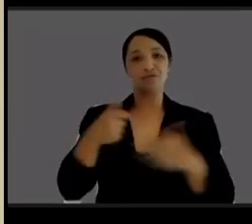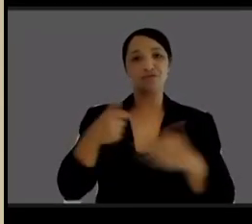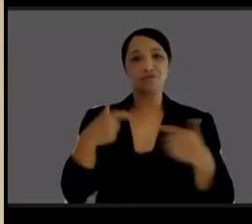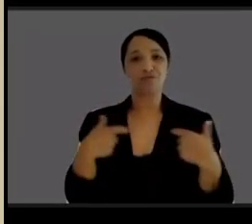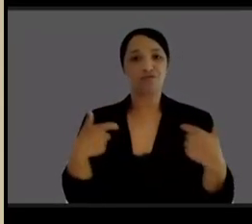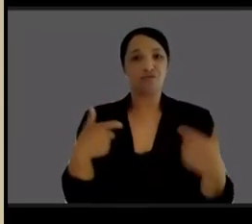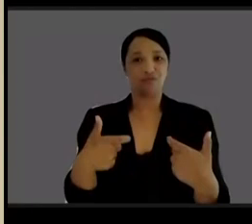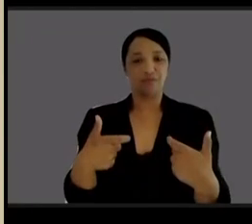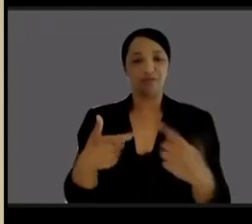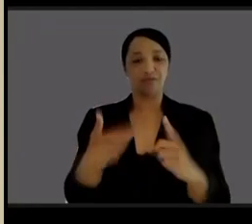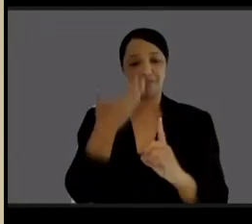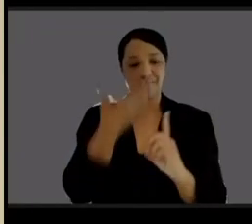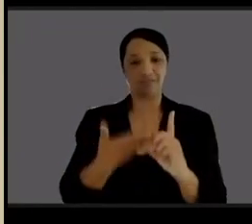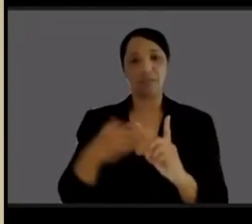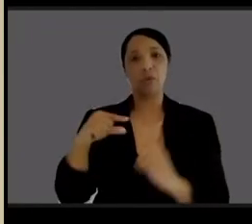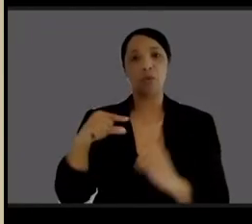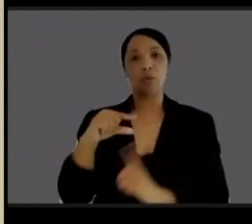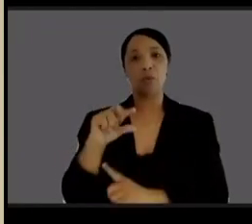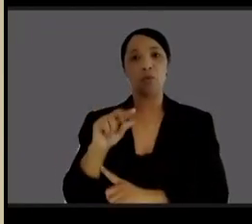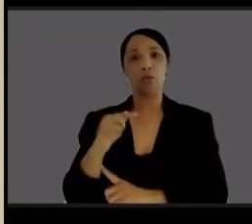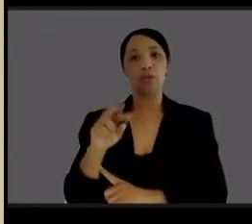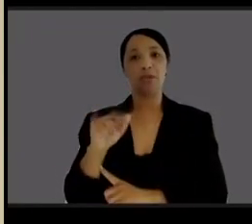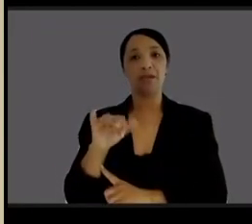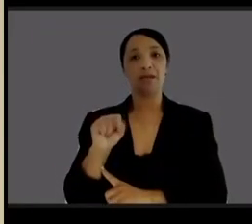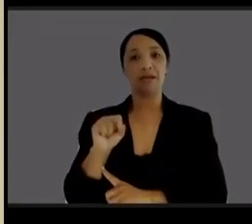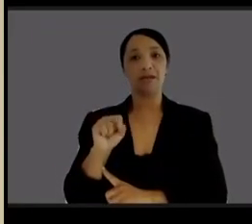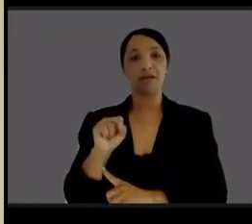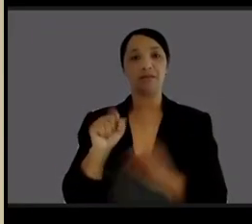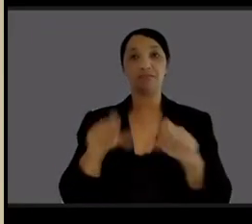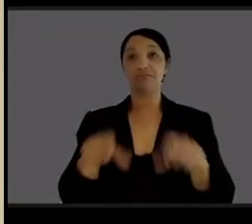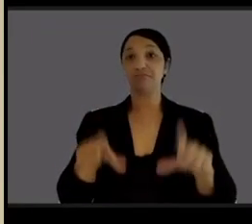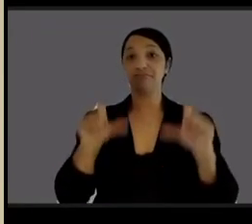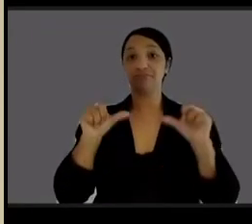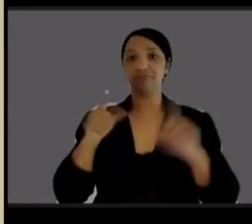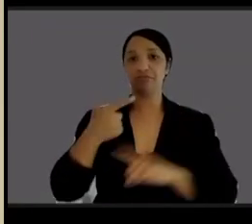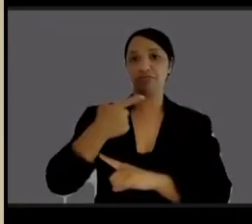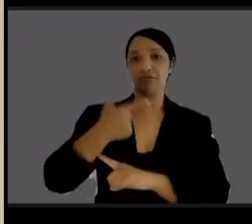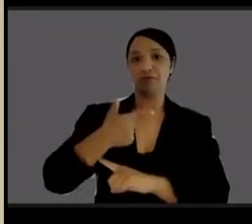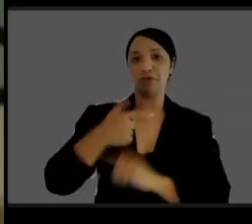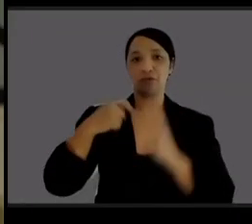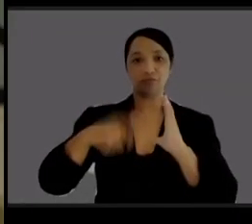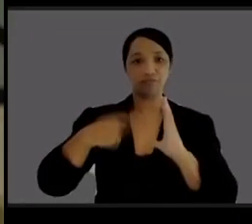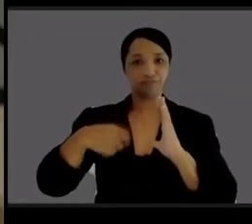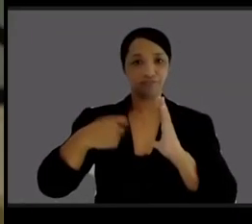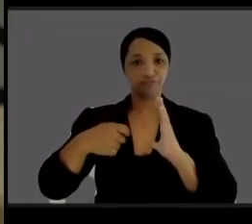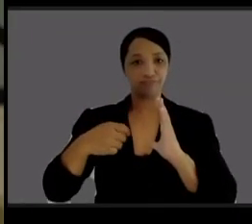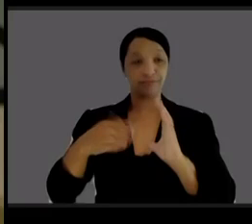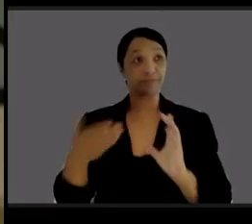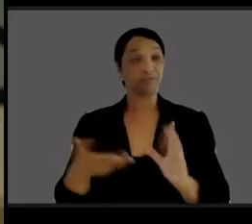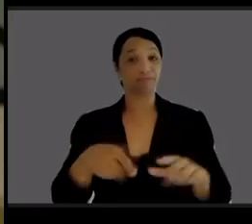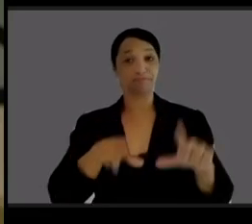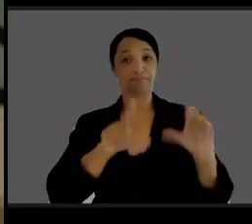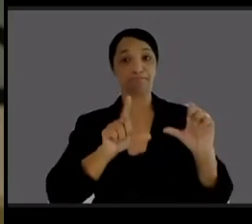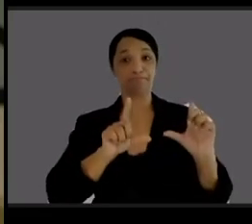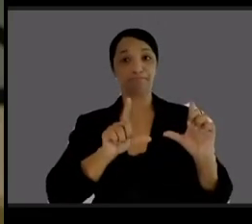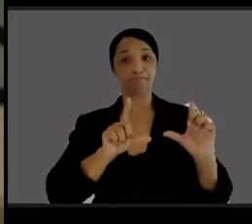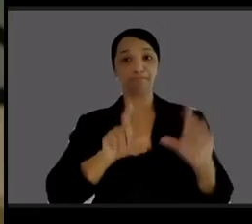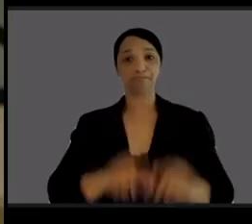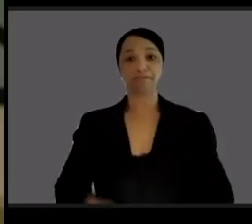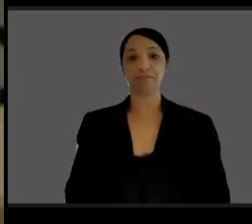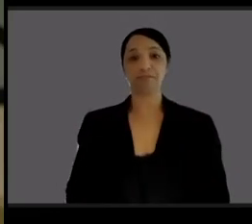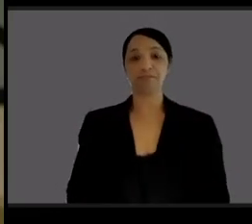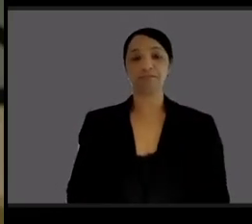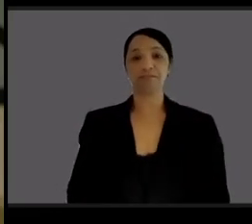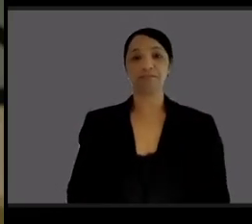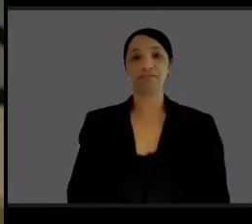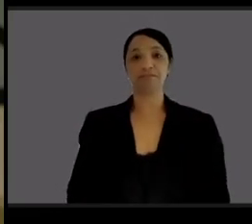el señor Antonio Guterres, quien nos dirigirá unas palabras en formato de video. Muchísimas